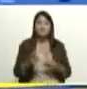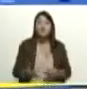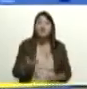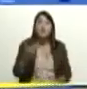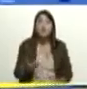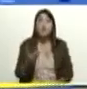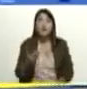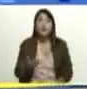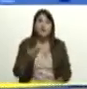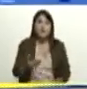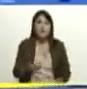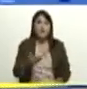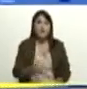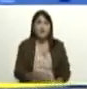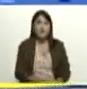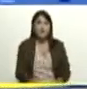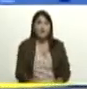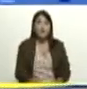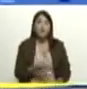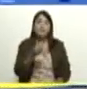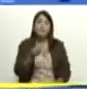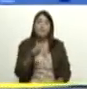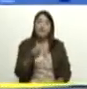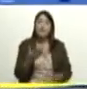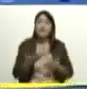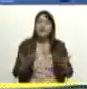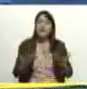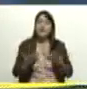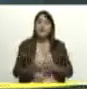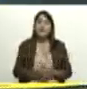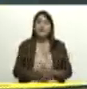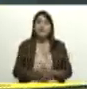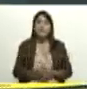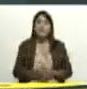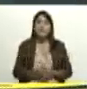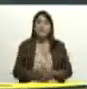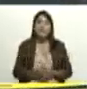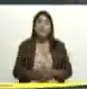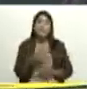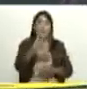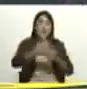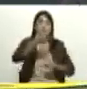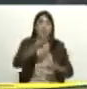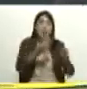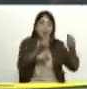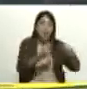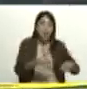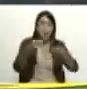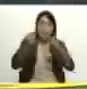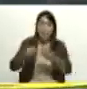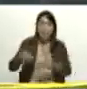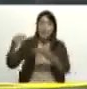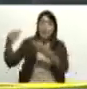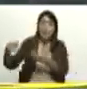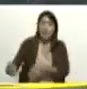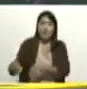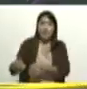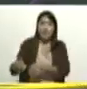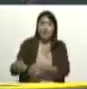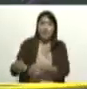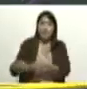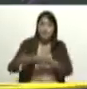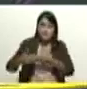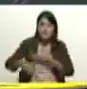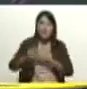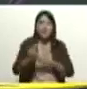fundamental para la construcción de los consensos hacia lo nuevo,